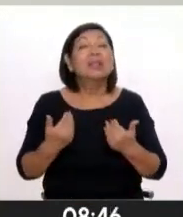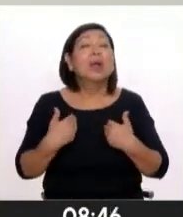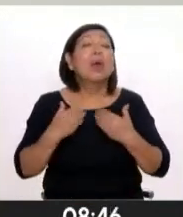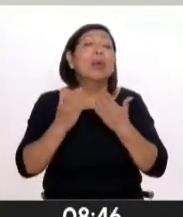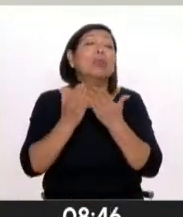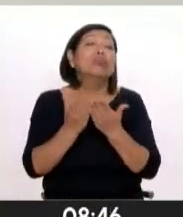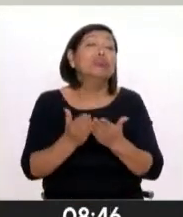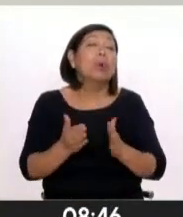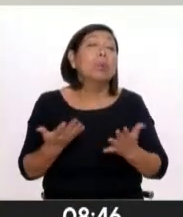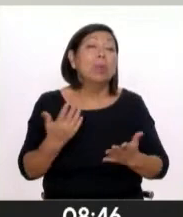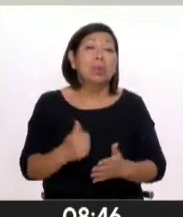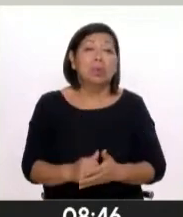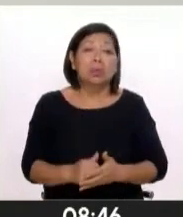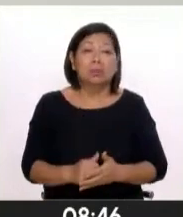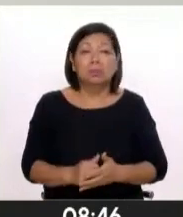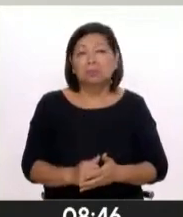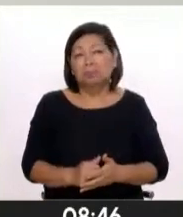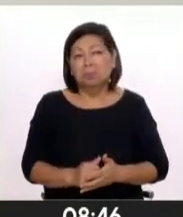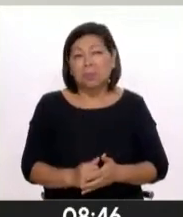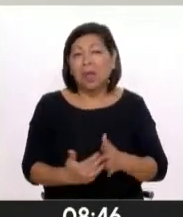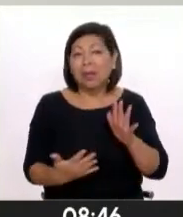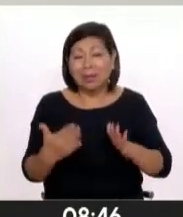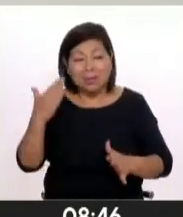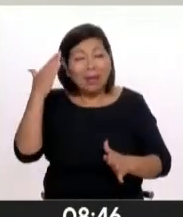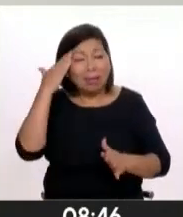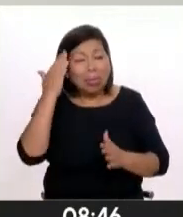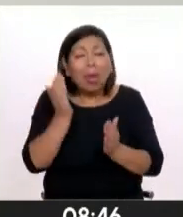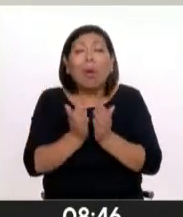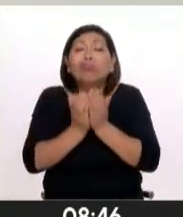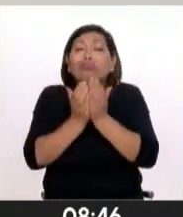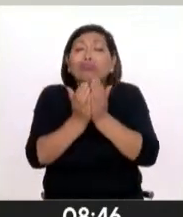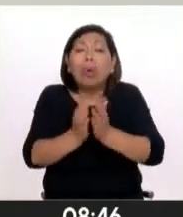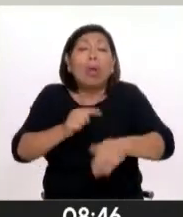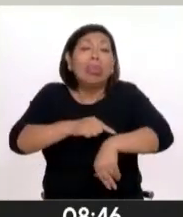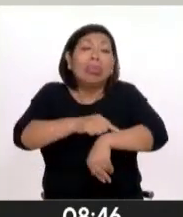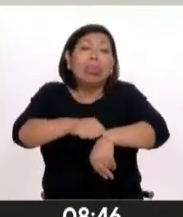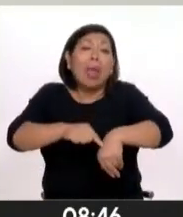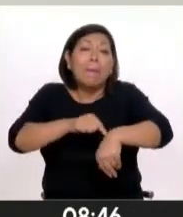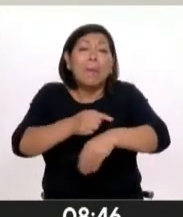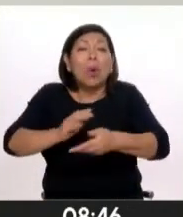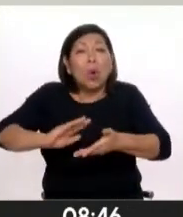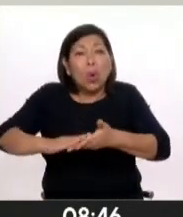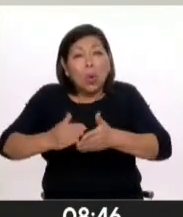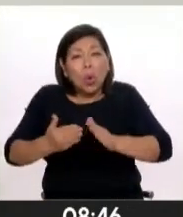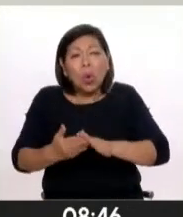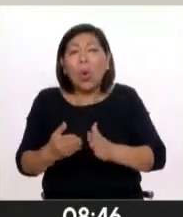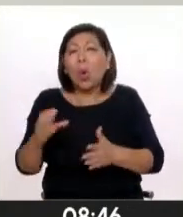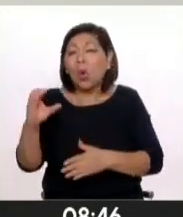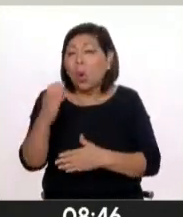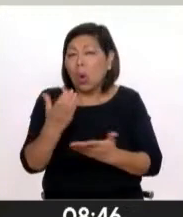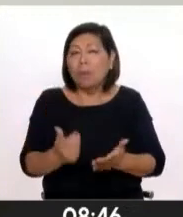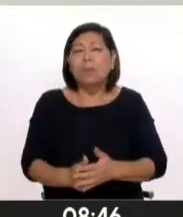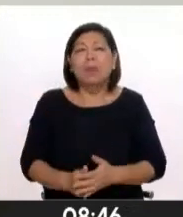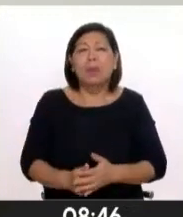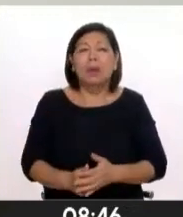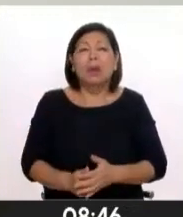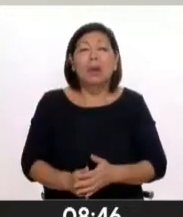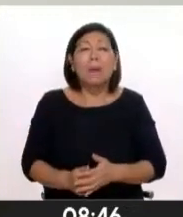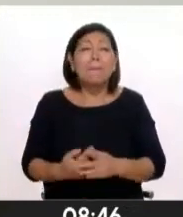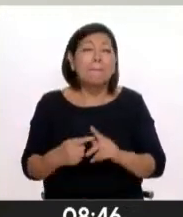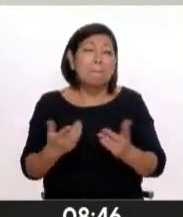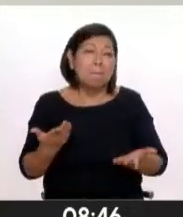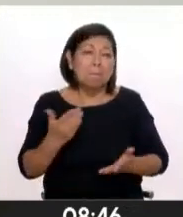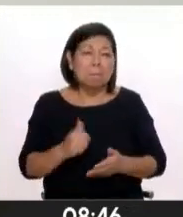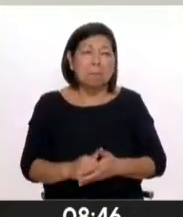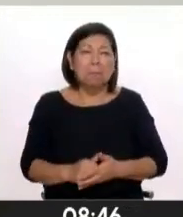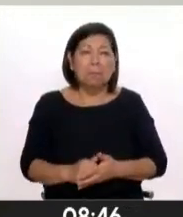navegar aproximadamente algo de 15 días de navegación. O a comunidades como Colonia Angamo, si quisiéramos llegar vía fluvial, que